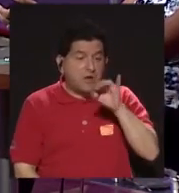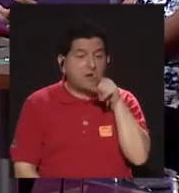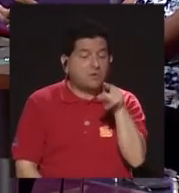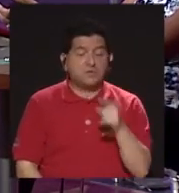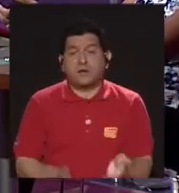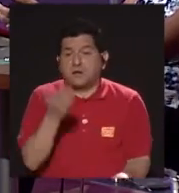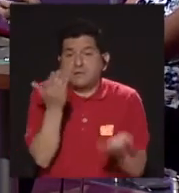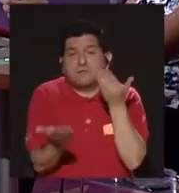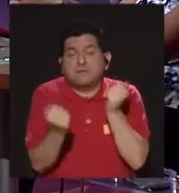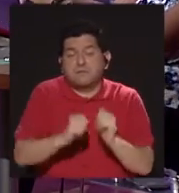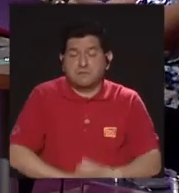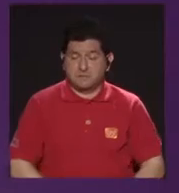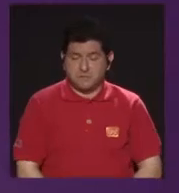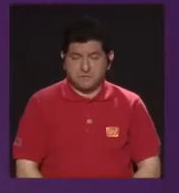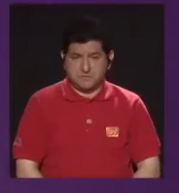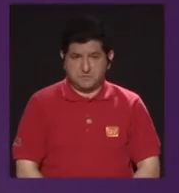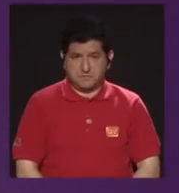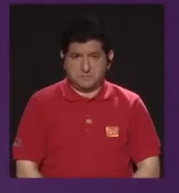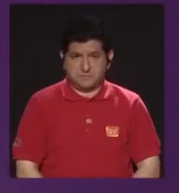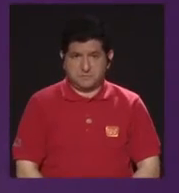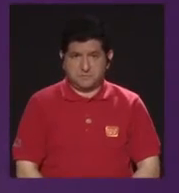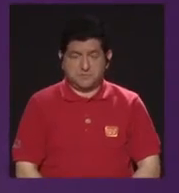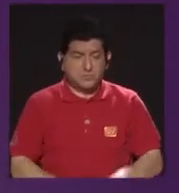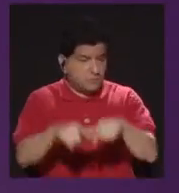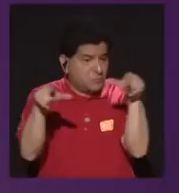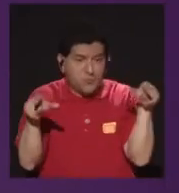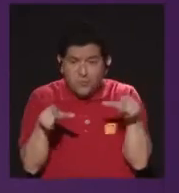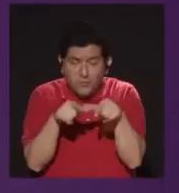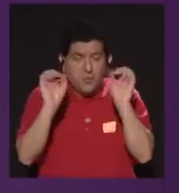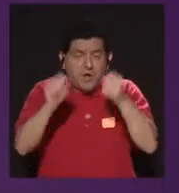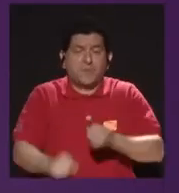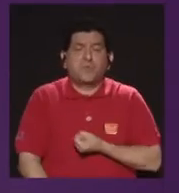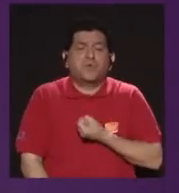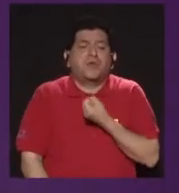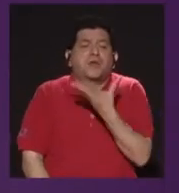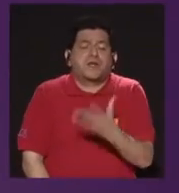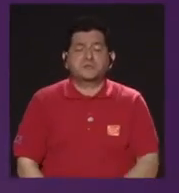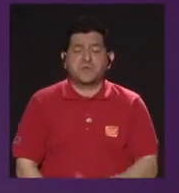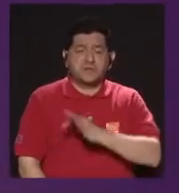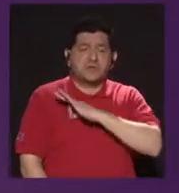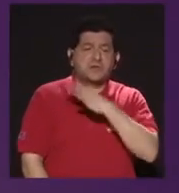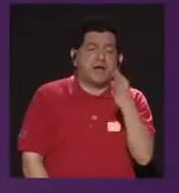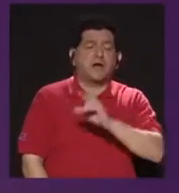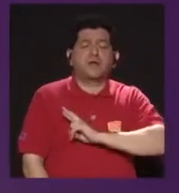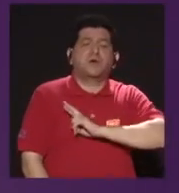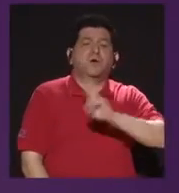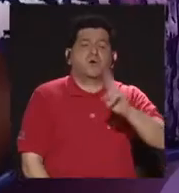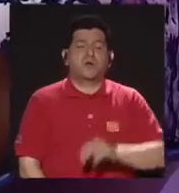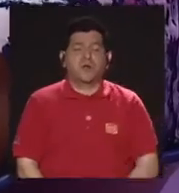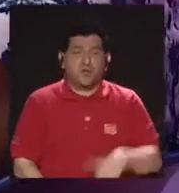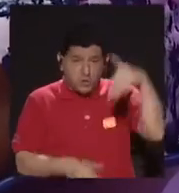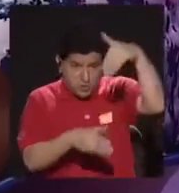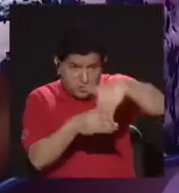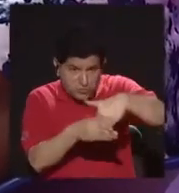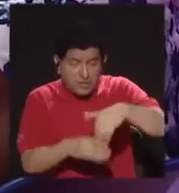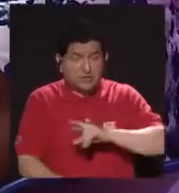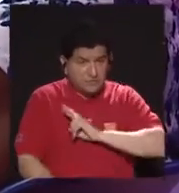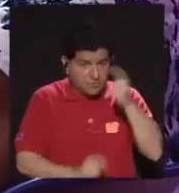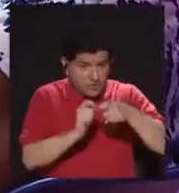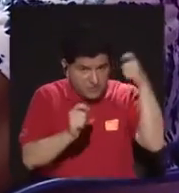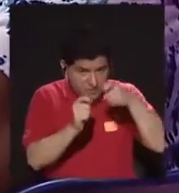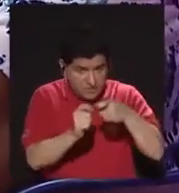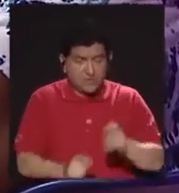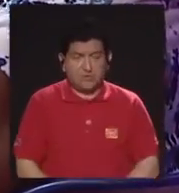su lugar para expresar su espiritualidad su religión en esas sesiones